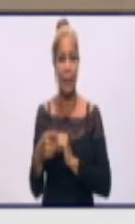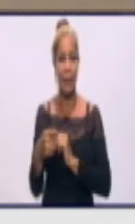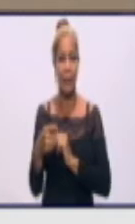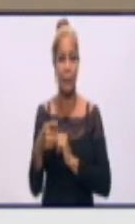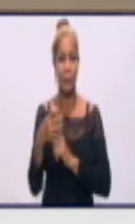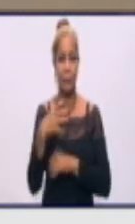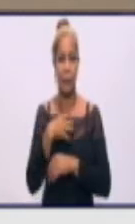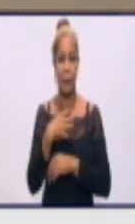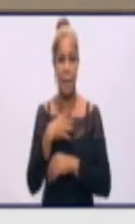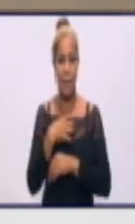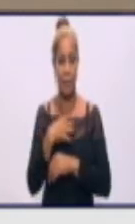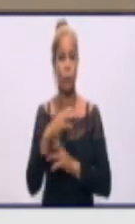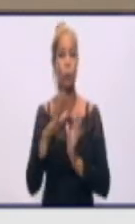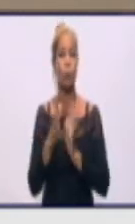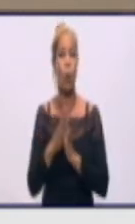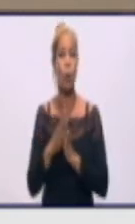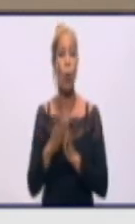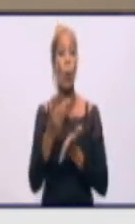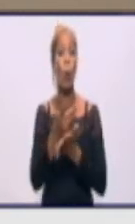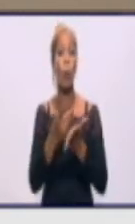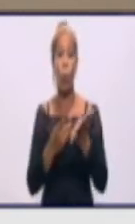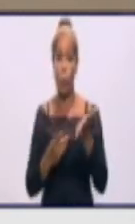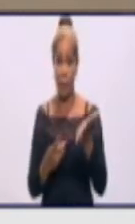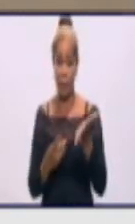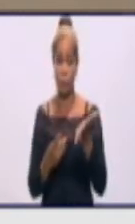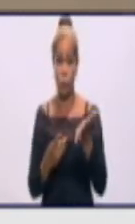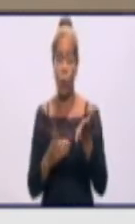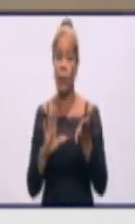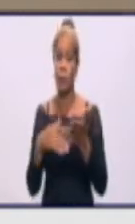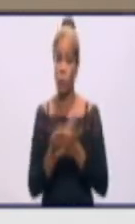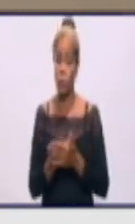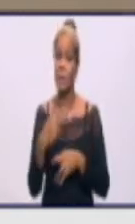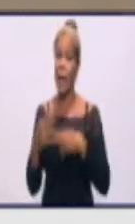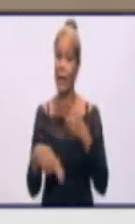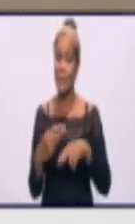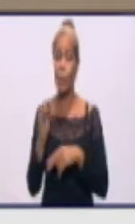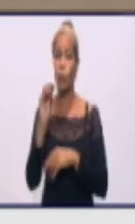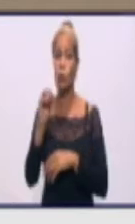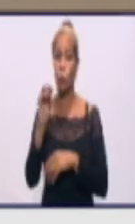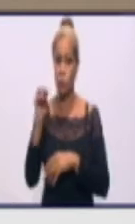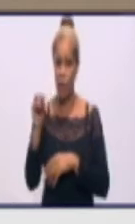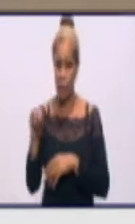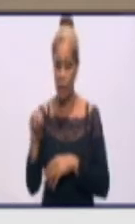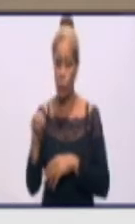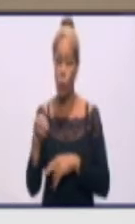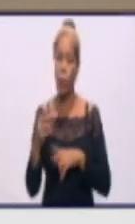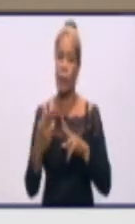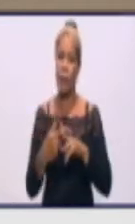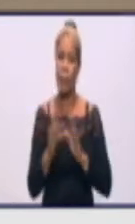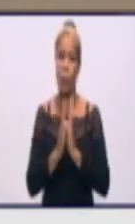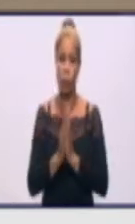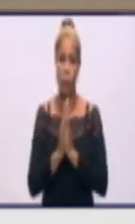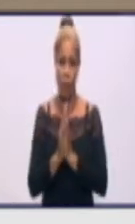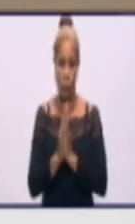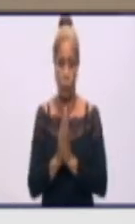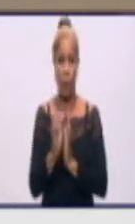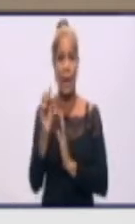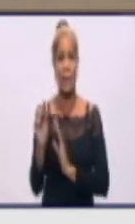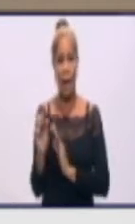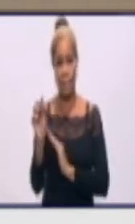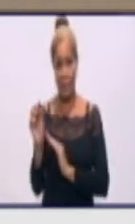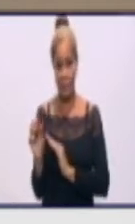escaneados, por lo cual hacemos un llamado a que las personas que soliciten, que por favor estos documentos escaneados